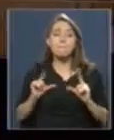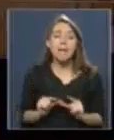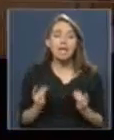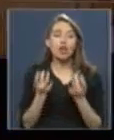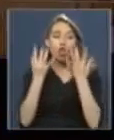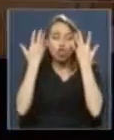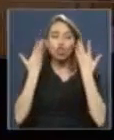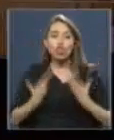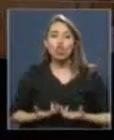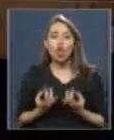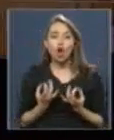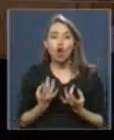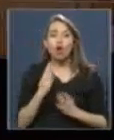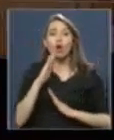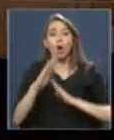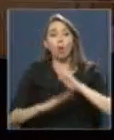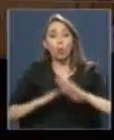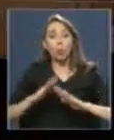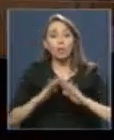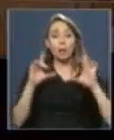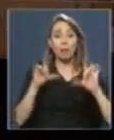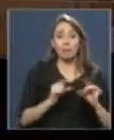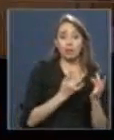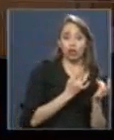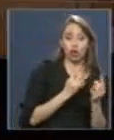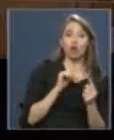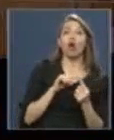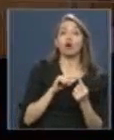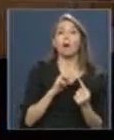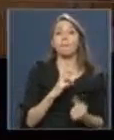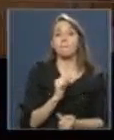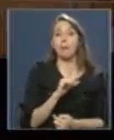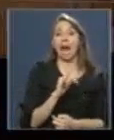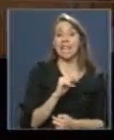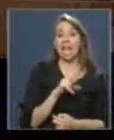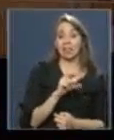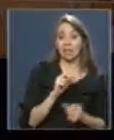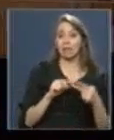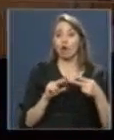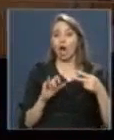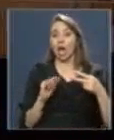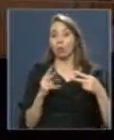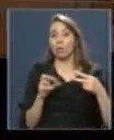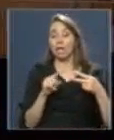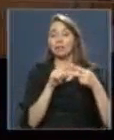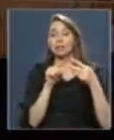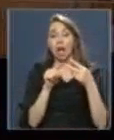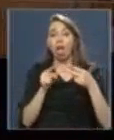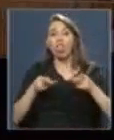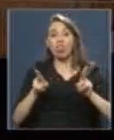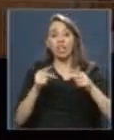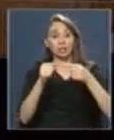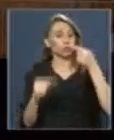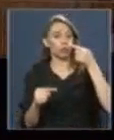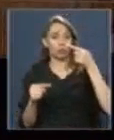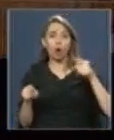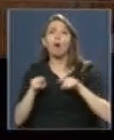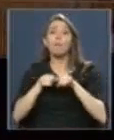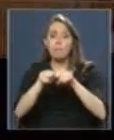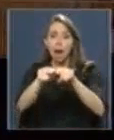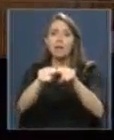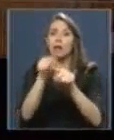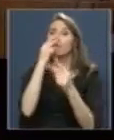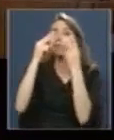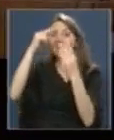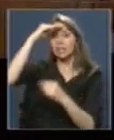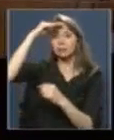lo tanto, los cuidados paliativos y la eutanasia son dos derechos que hay que considerar en paralelo. He visto de cerca la experiencia,